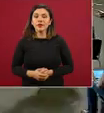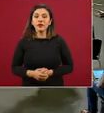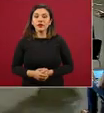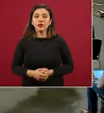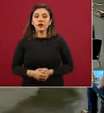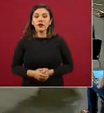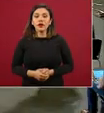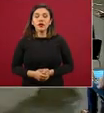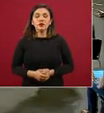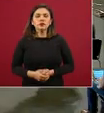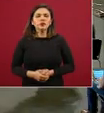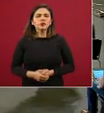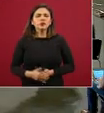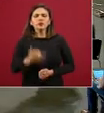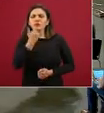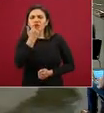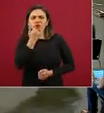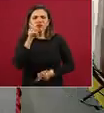¿Perdón?